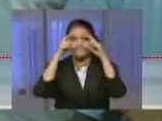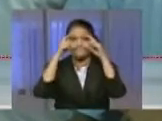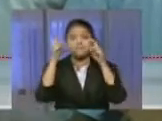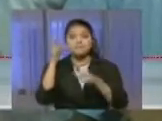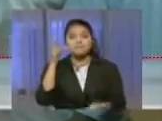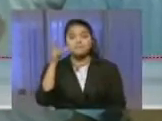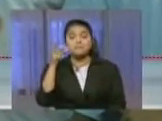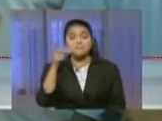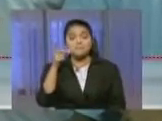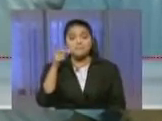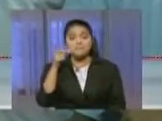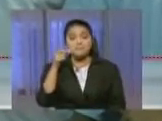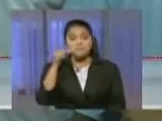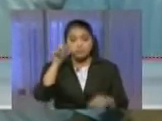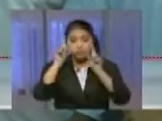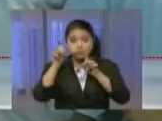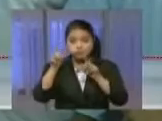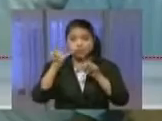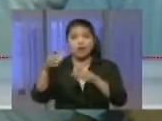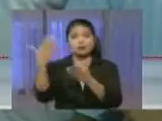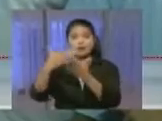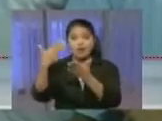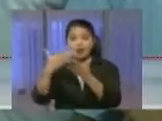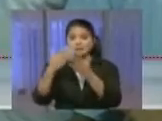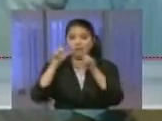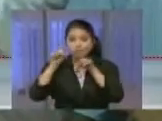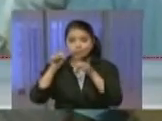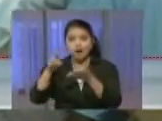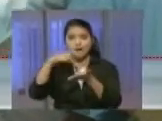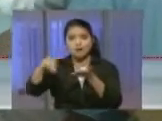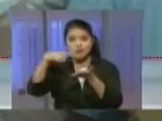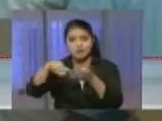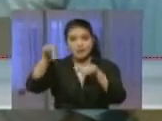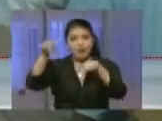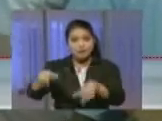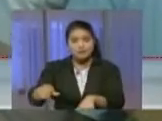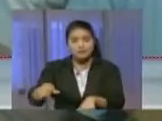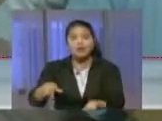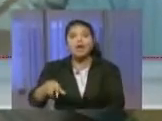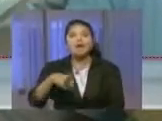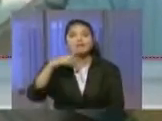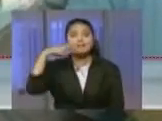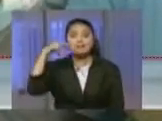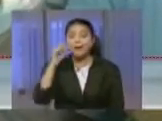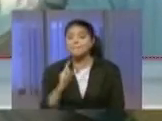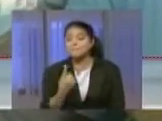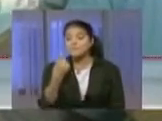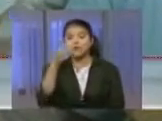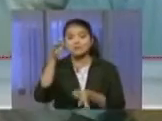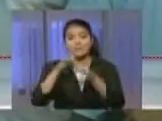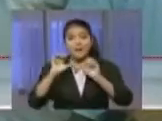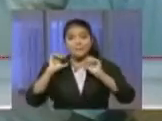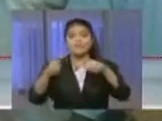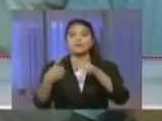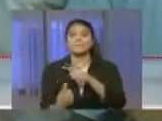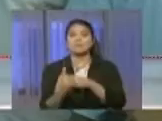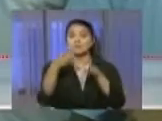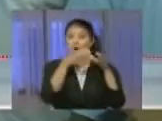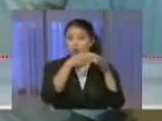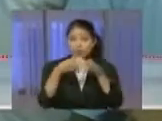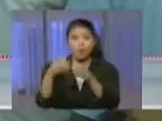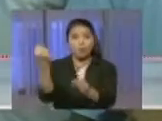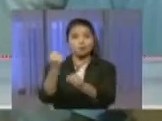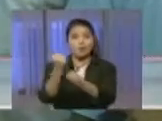los indicó ya está instalada el aula de Misión riva ya el primero de septiembre arranca el primer contingente de los